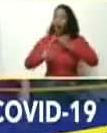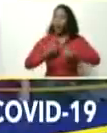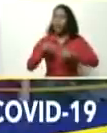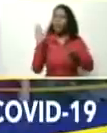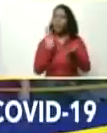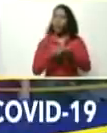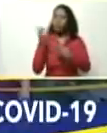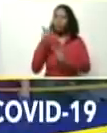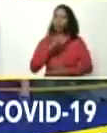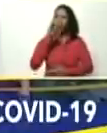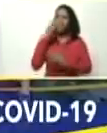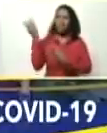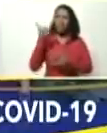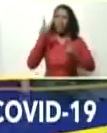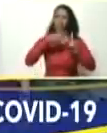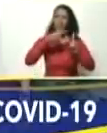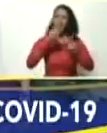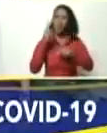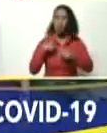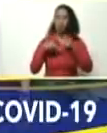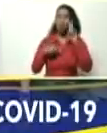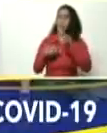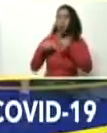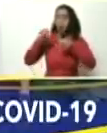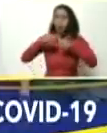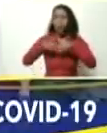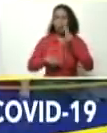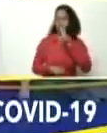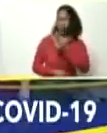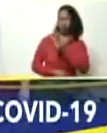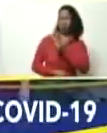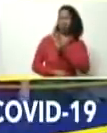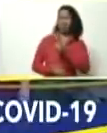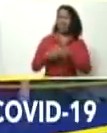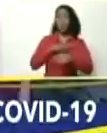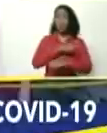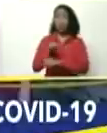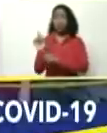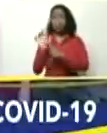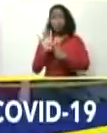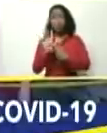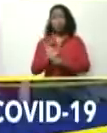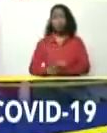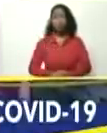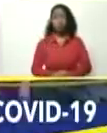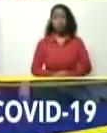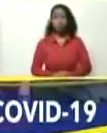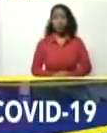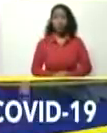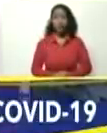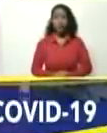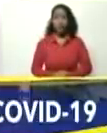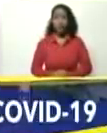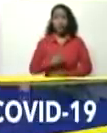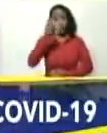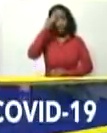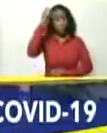¿sabes? En BTV, lo estuve viendo ahorita. Valga el señalamiento. Alfred